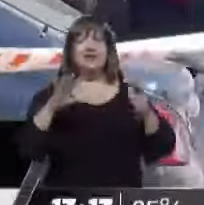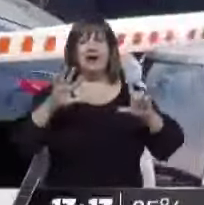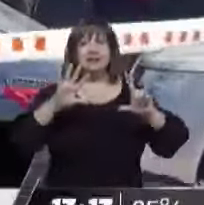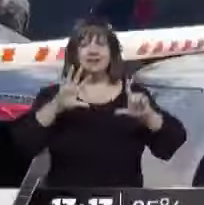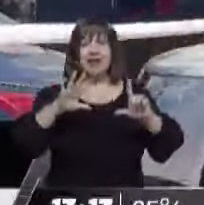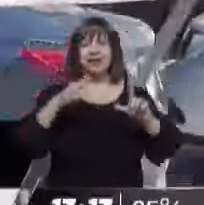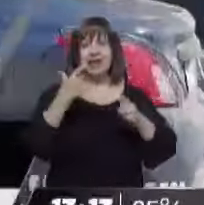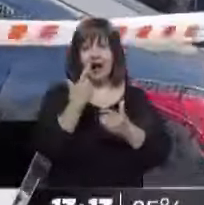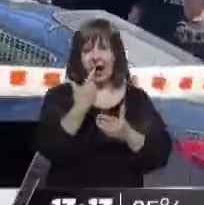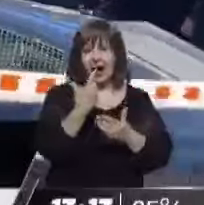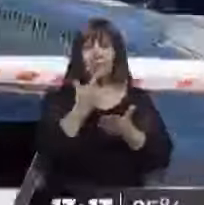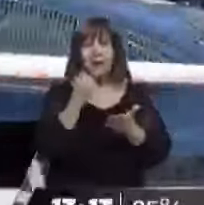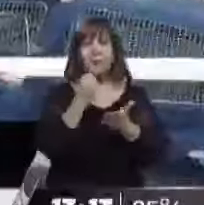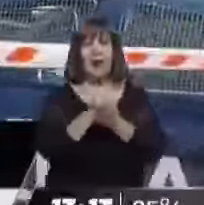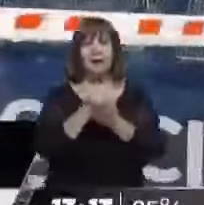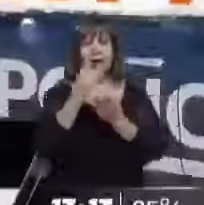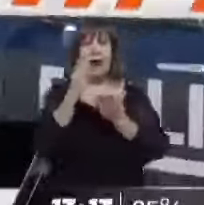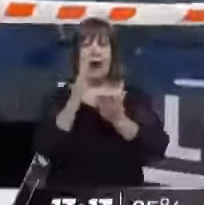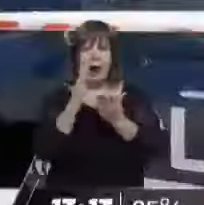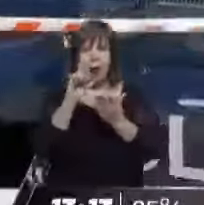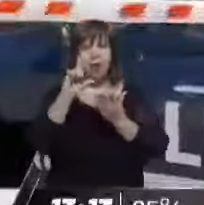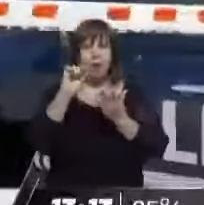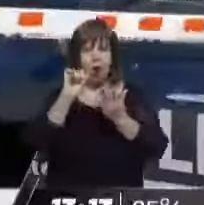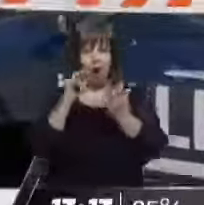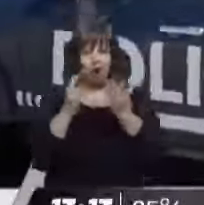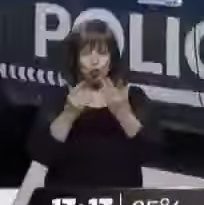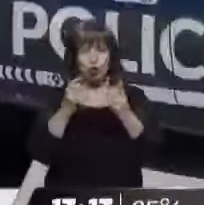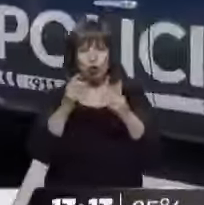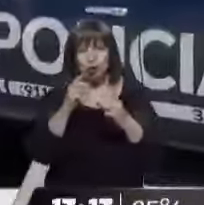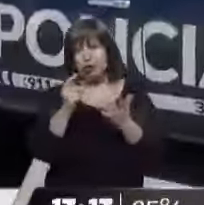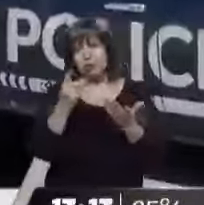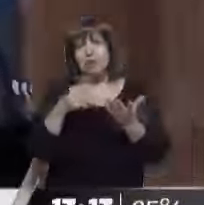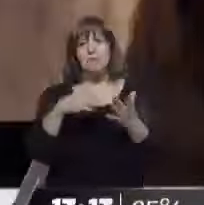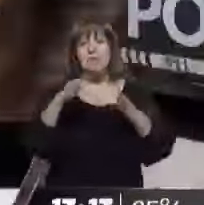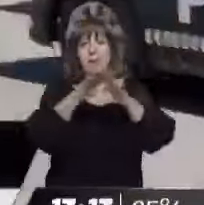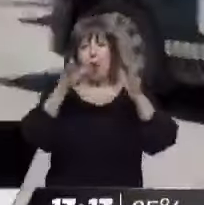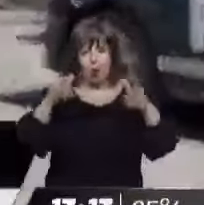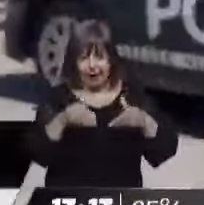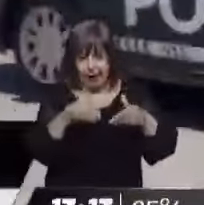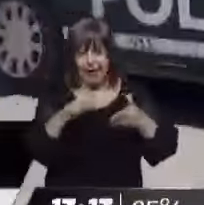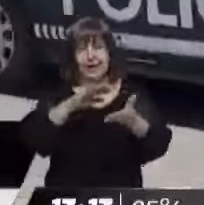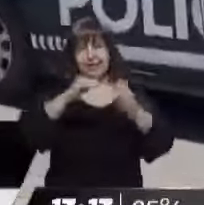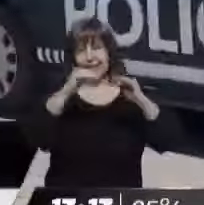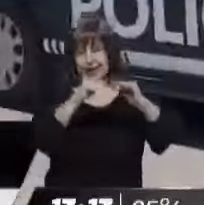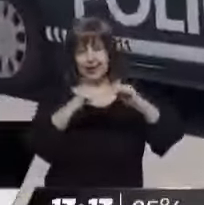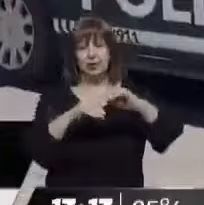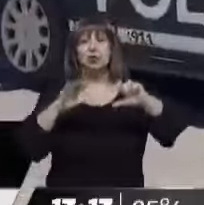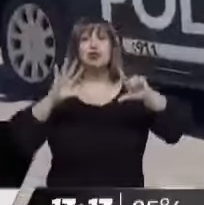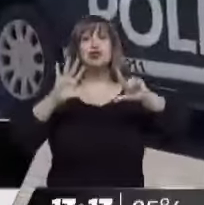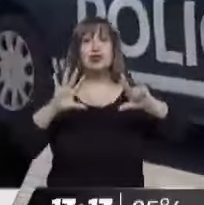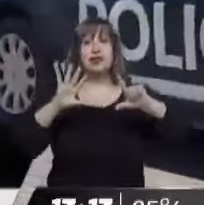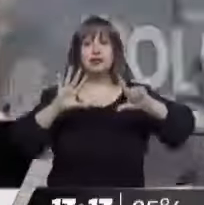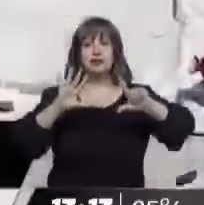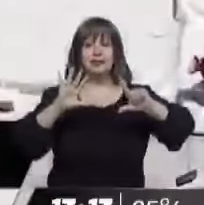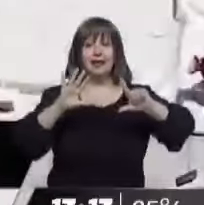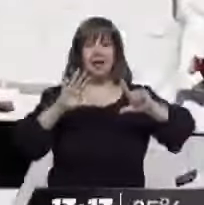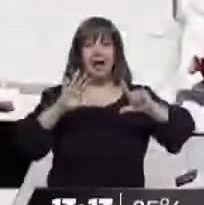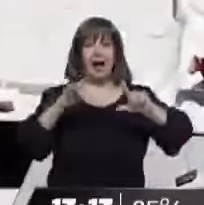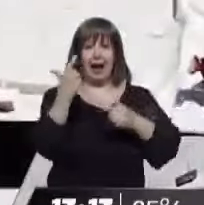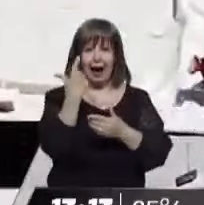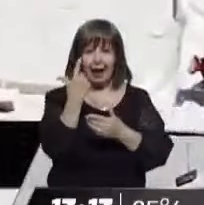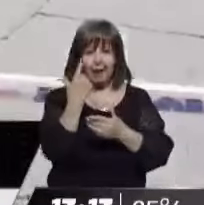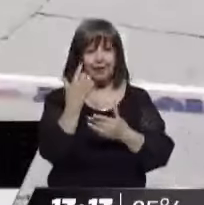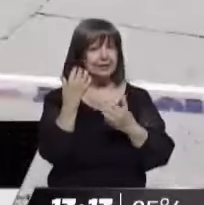fuego tipo pistola marca Glock secuestradas en las respectivas cajas. Son 7 armas secuestradas en la